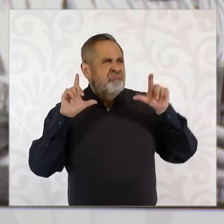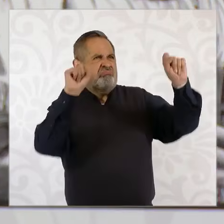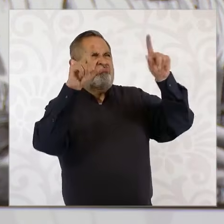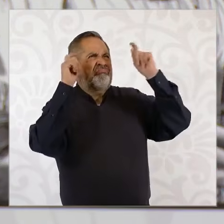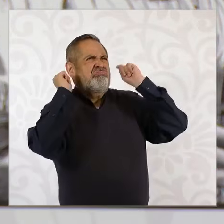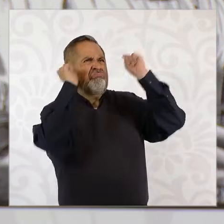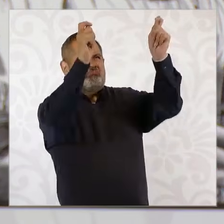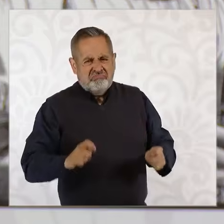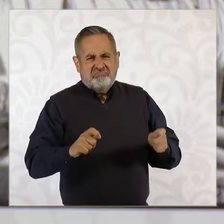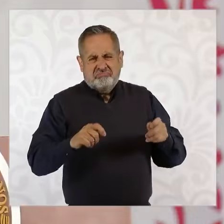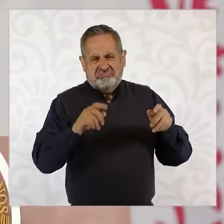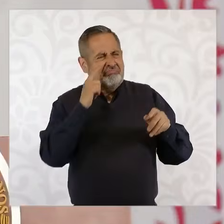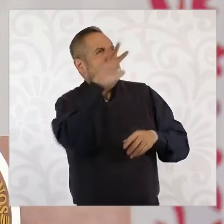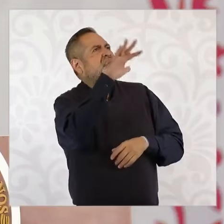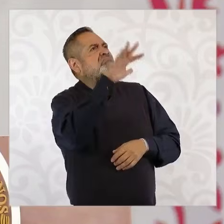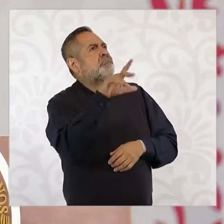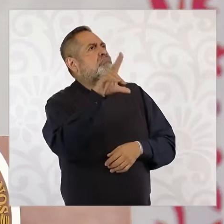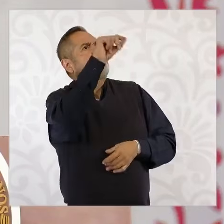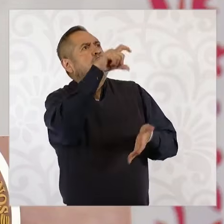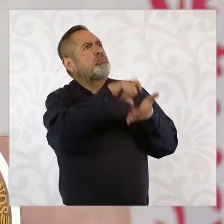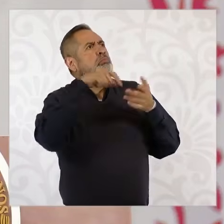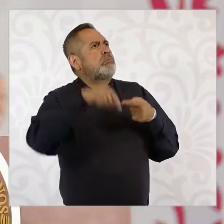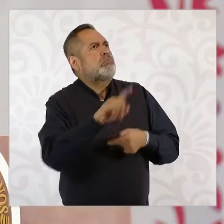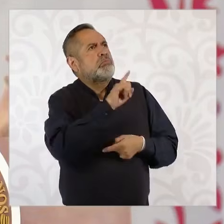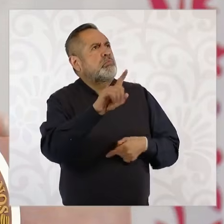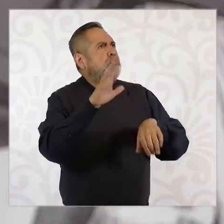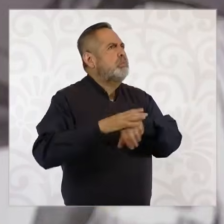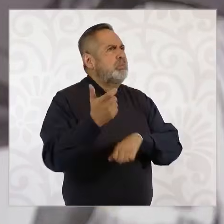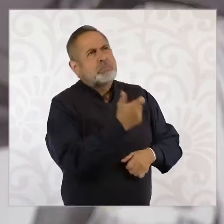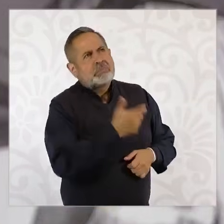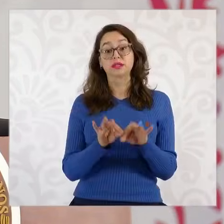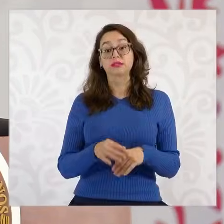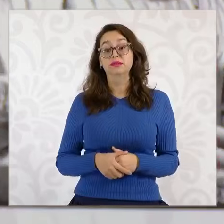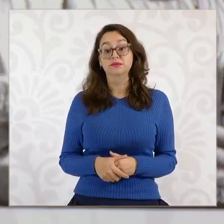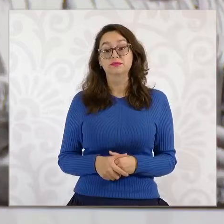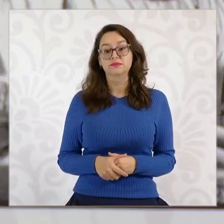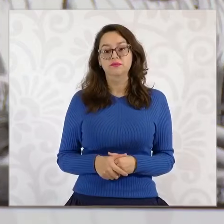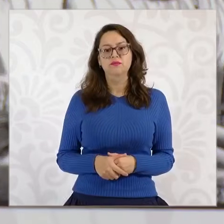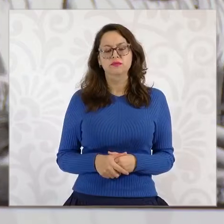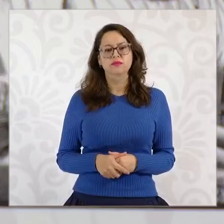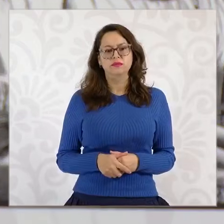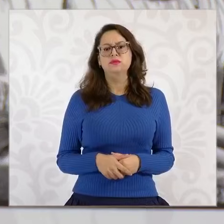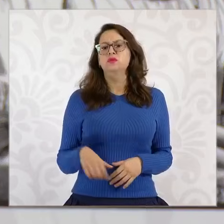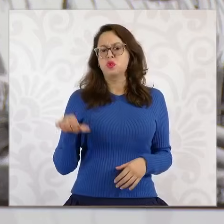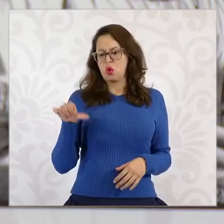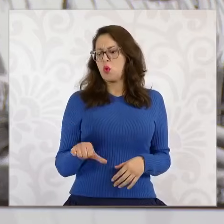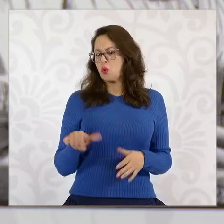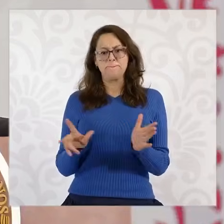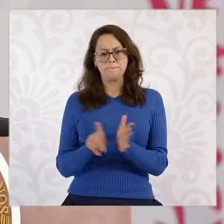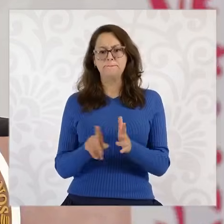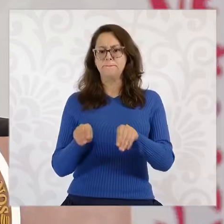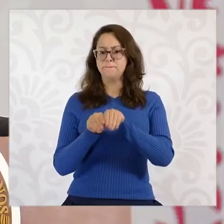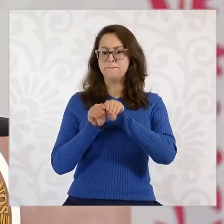manta muy grande, una lona, que diga no compres aquí. Está muy alto el precio del combustible. Hoy sale una nota en alguno de los medios, no recuerdo en